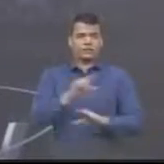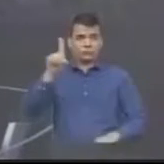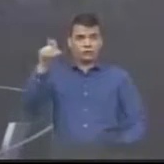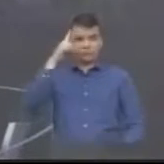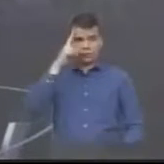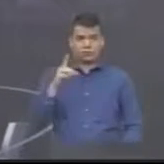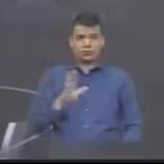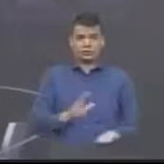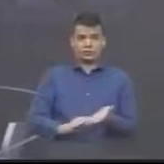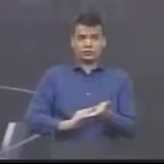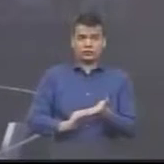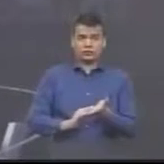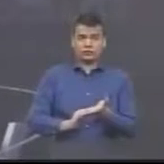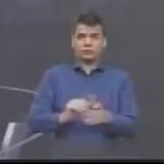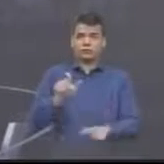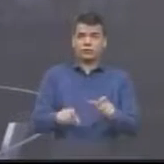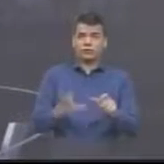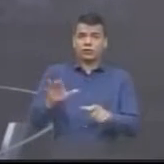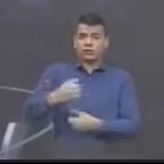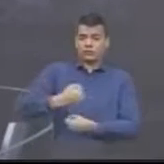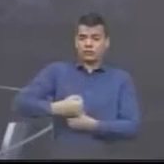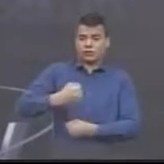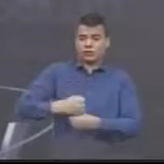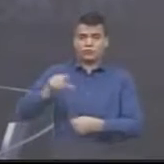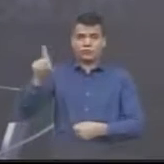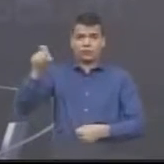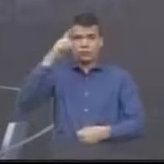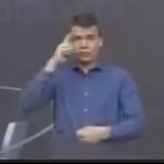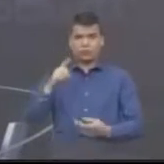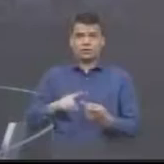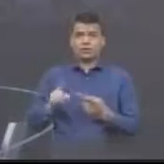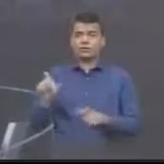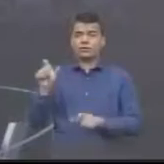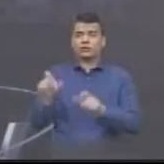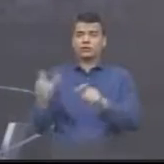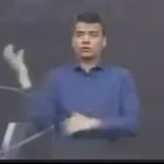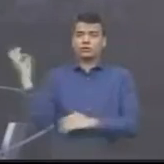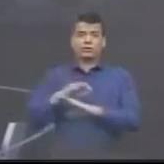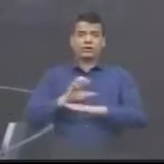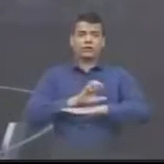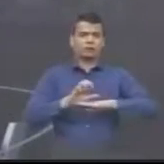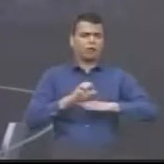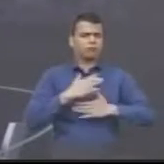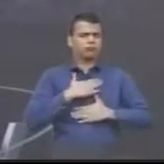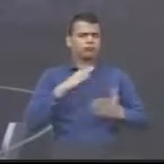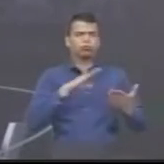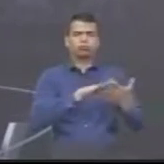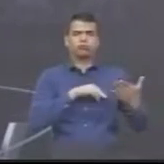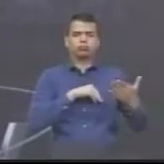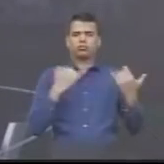reajuste al salario para los empleados y pensionados públicos en todo el país, las entidades del Estado procederán a cumplir con la ley.